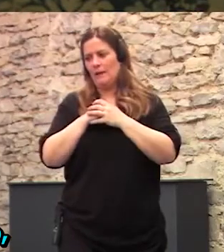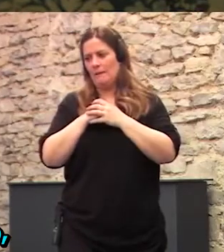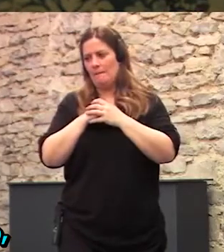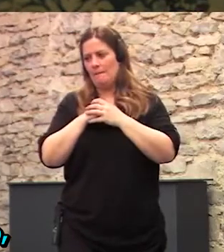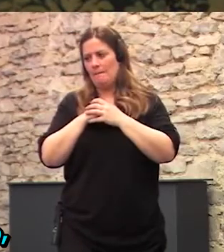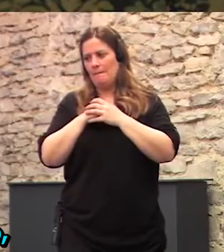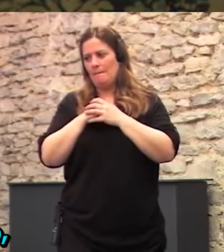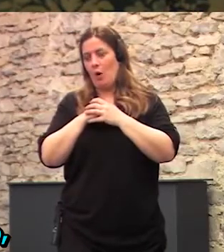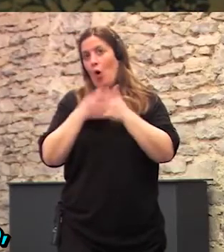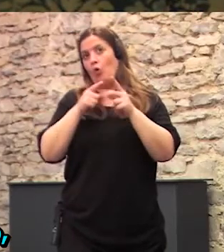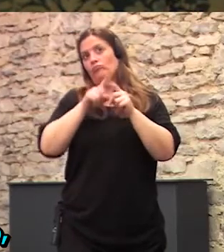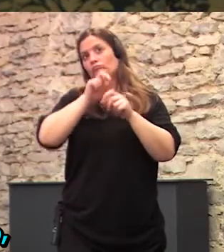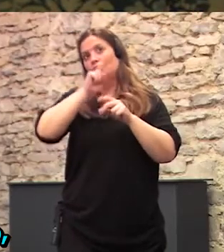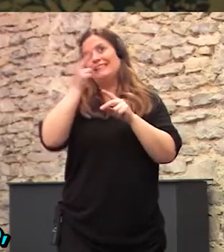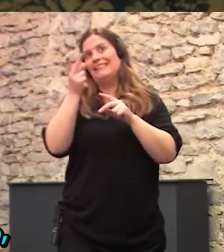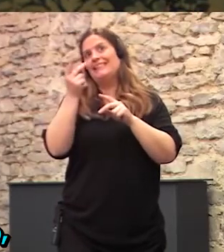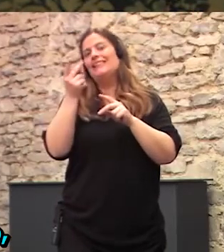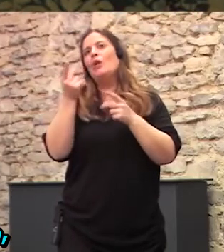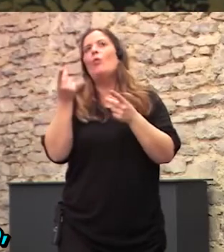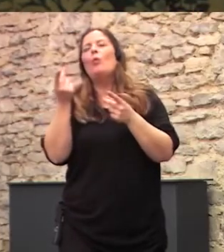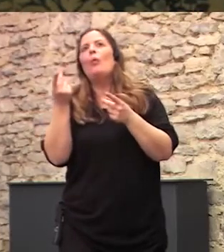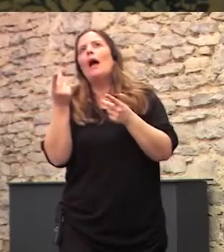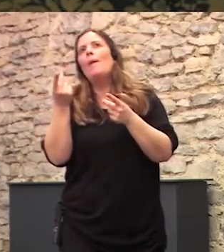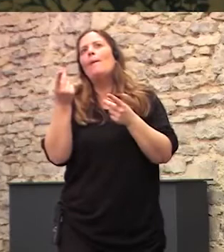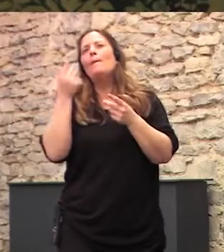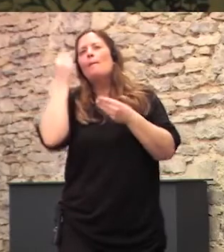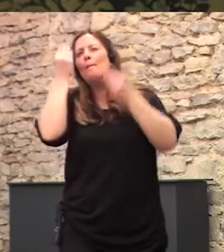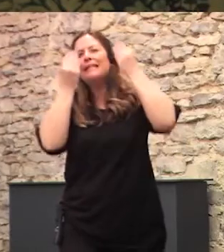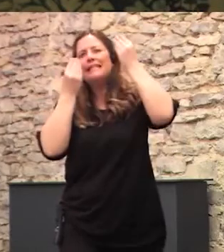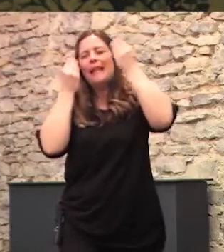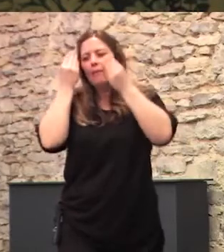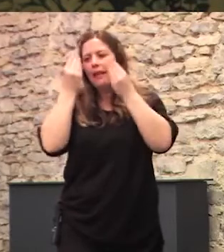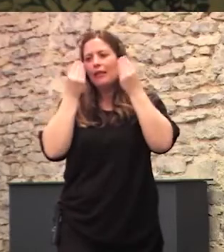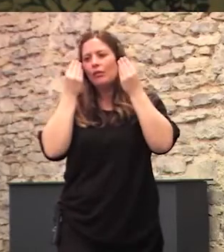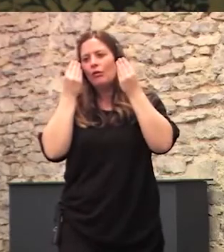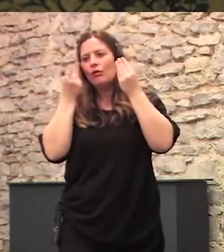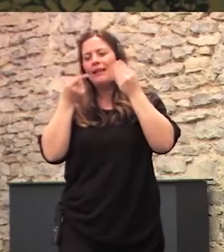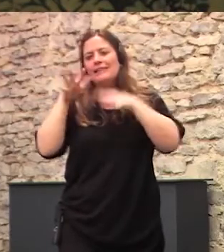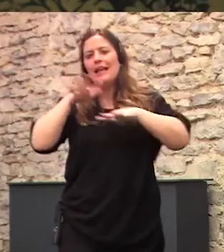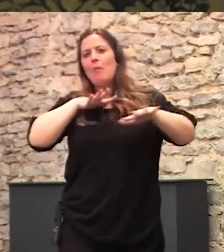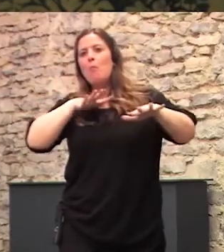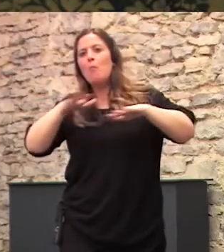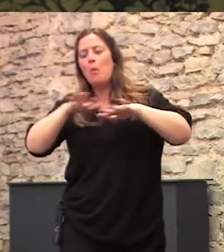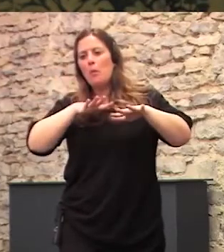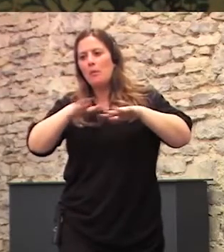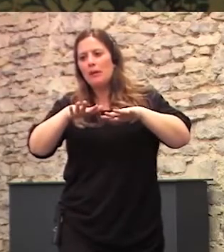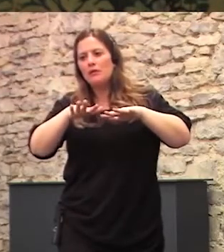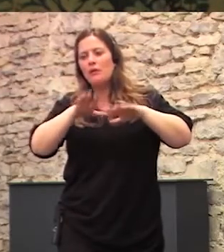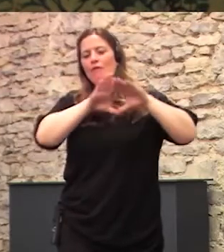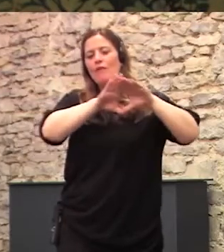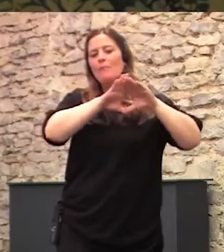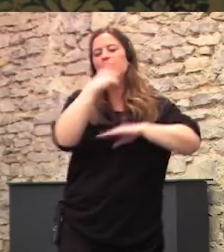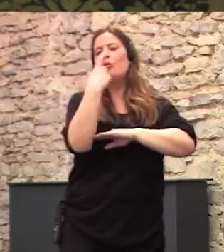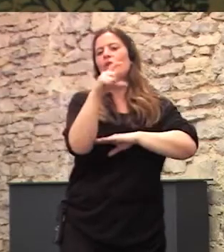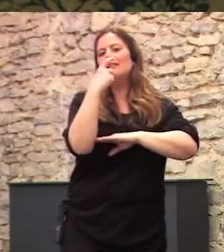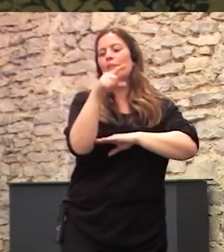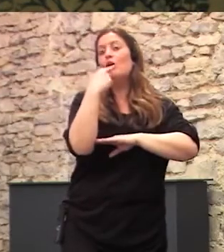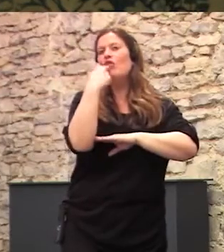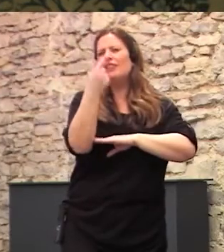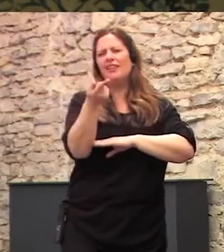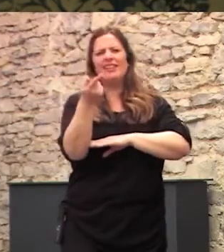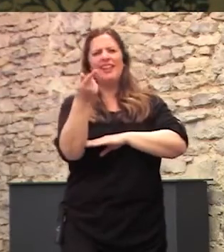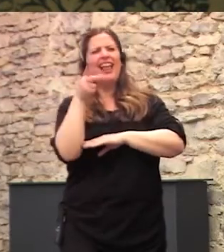el segundo elemento de su planteamiento en este movimiento del feminismo islámico, dicen, todos